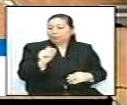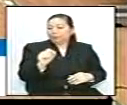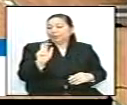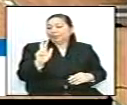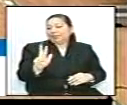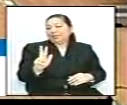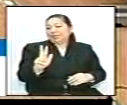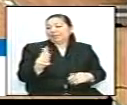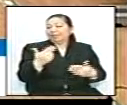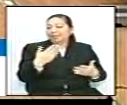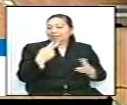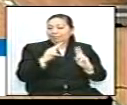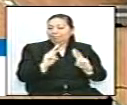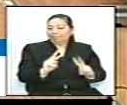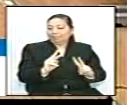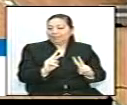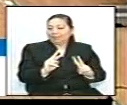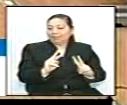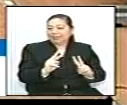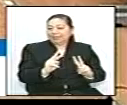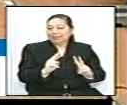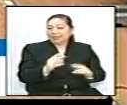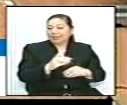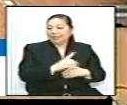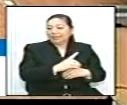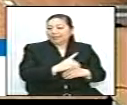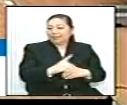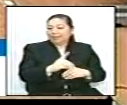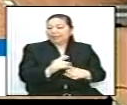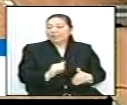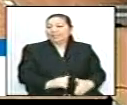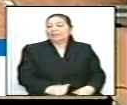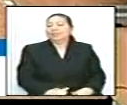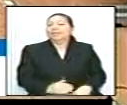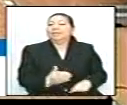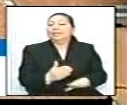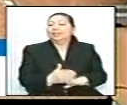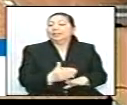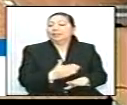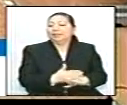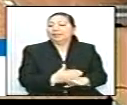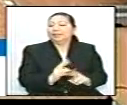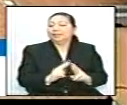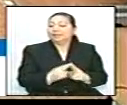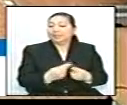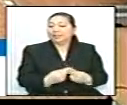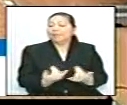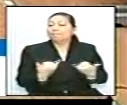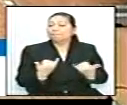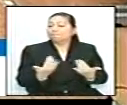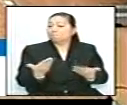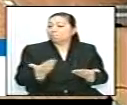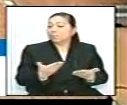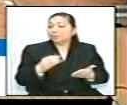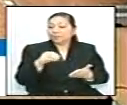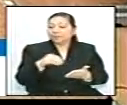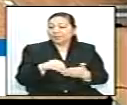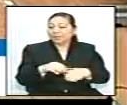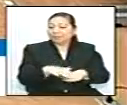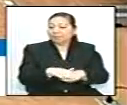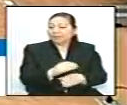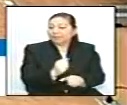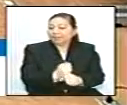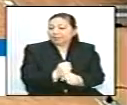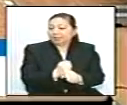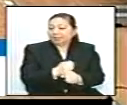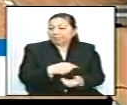del plan ya están contempladas las sesiones descentralizadas y el desarrollo de eventos. En este sentido, la propuesta del plan de trabajo